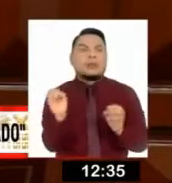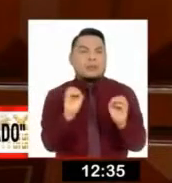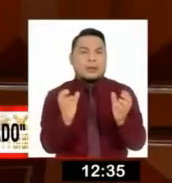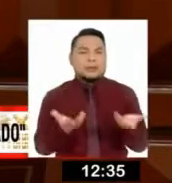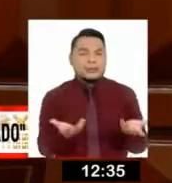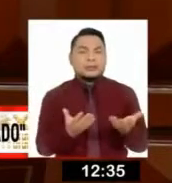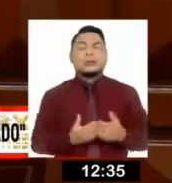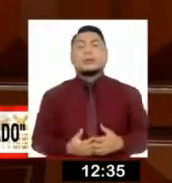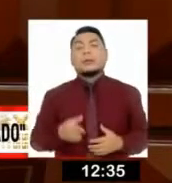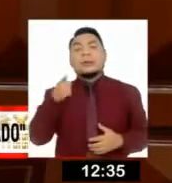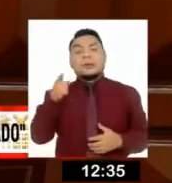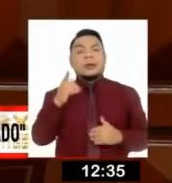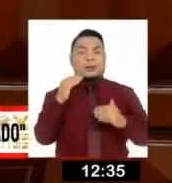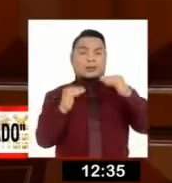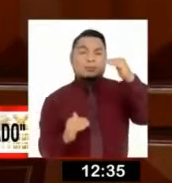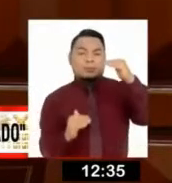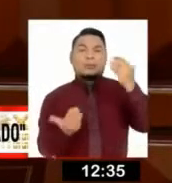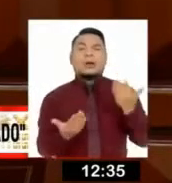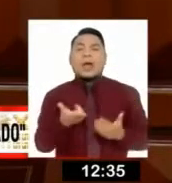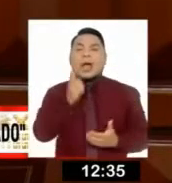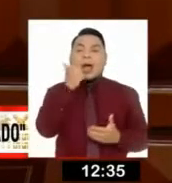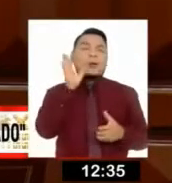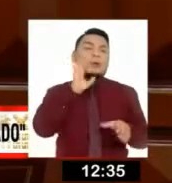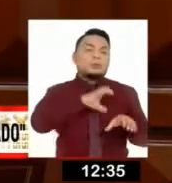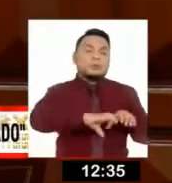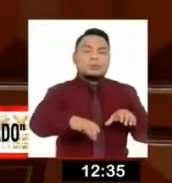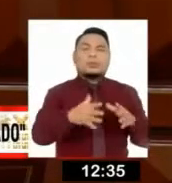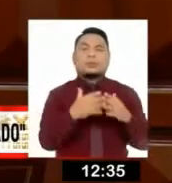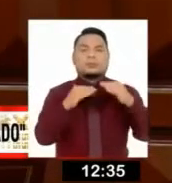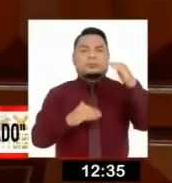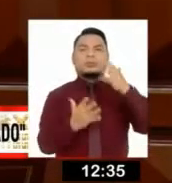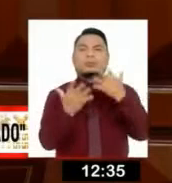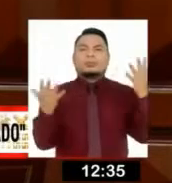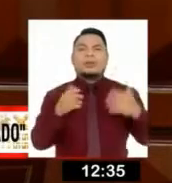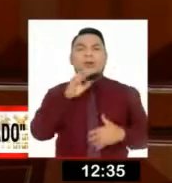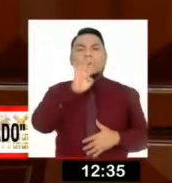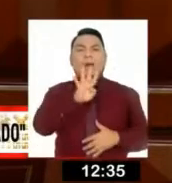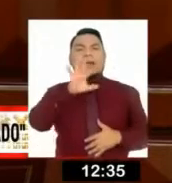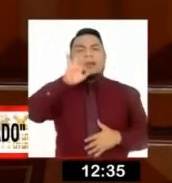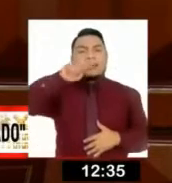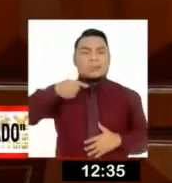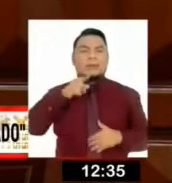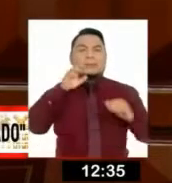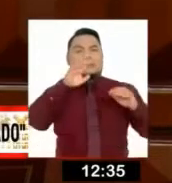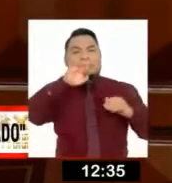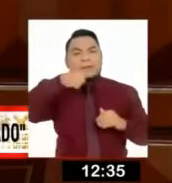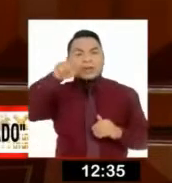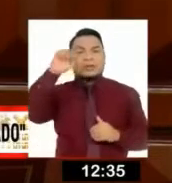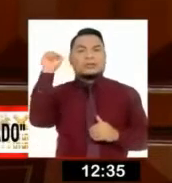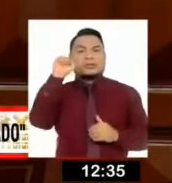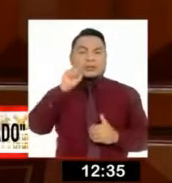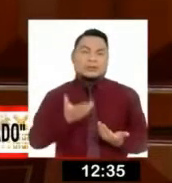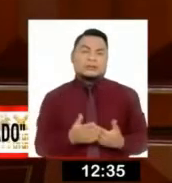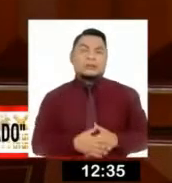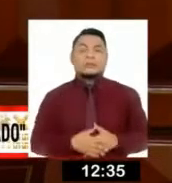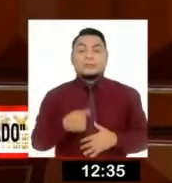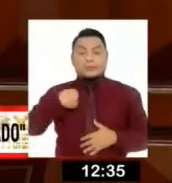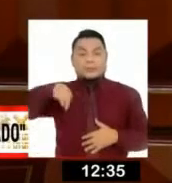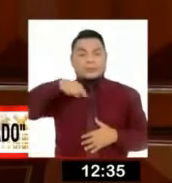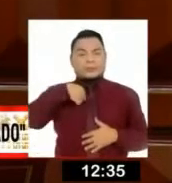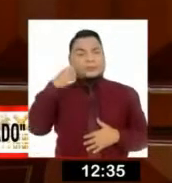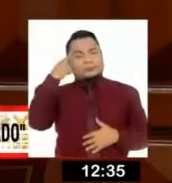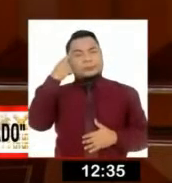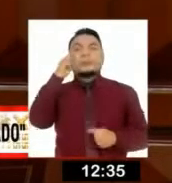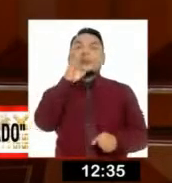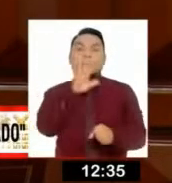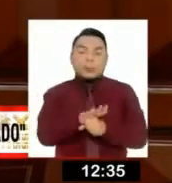La brecha de infraestructura de agua y saneamiento es de 49,000 millones de soles. Nuestro compromiso